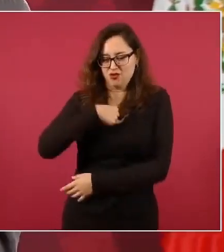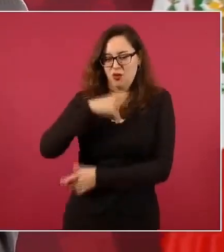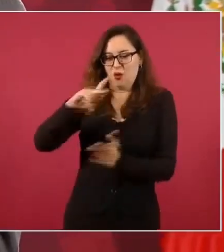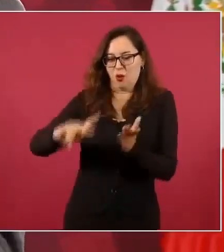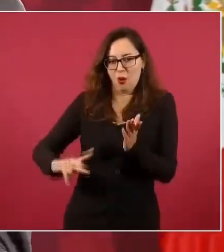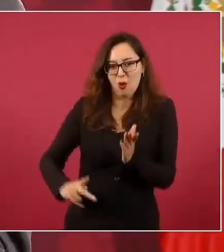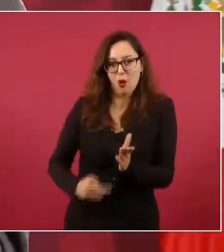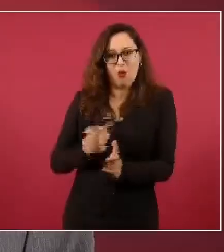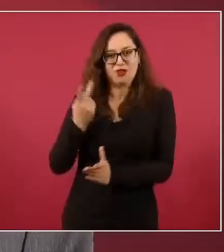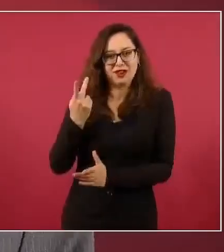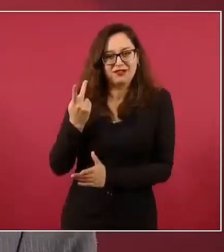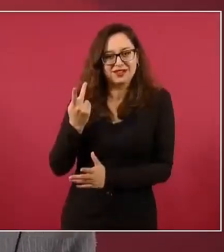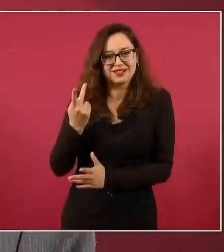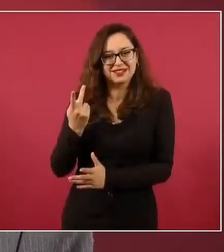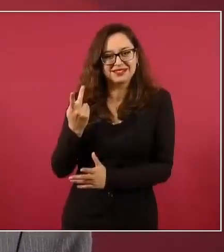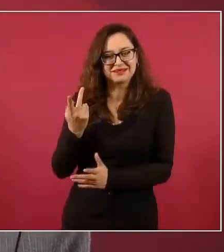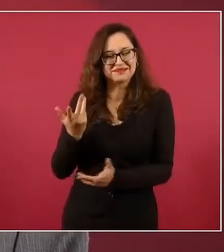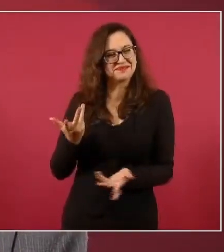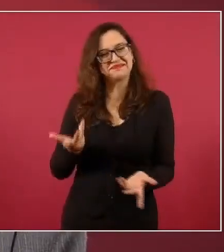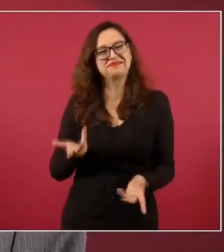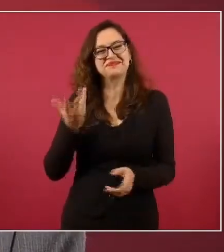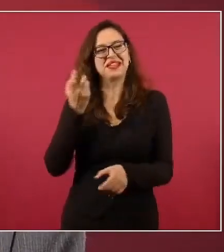en donde no se diga